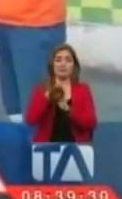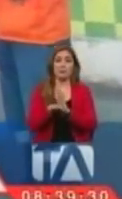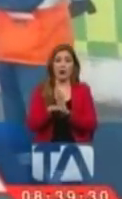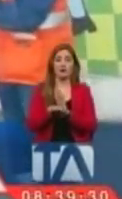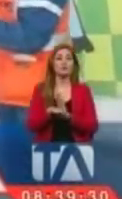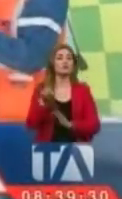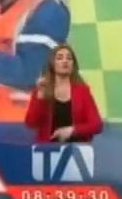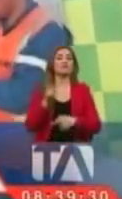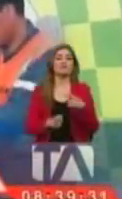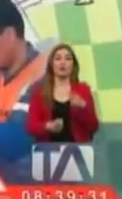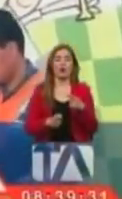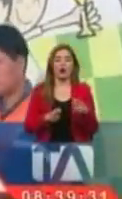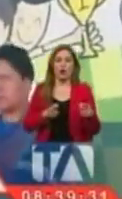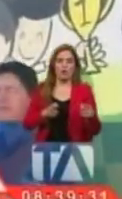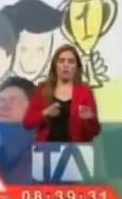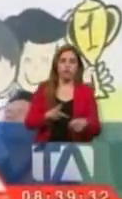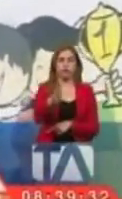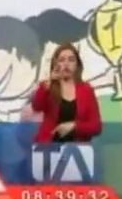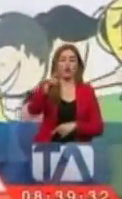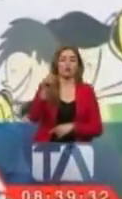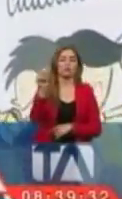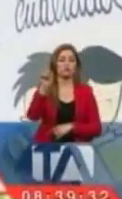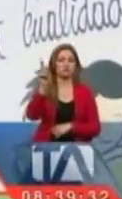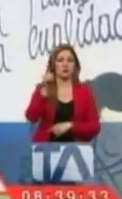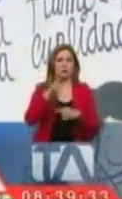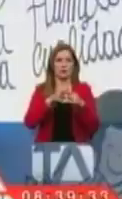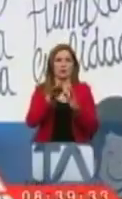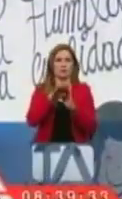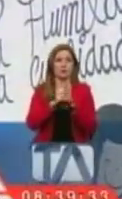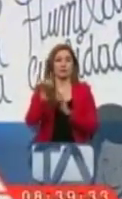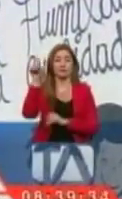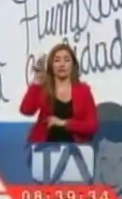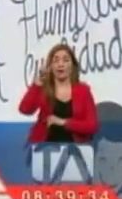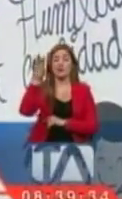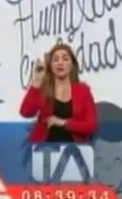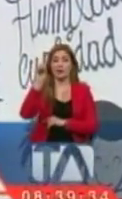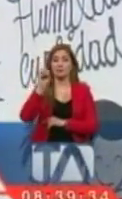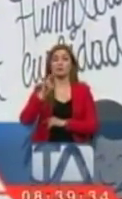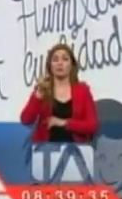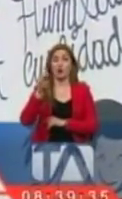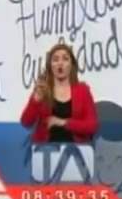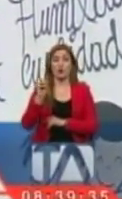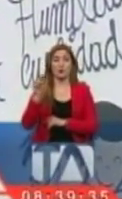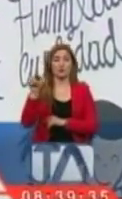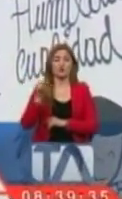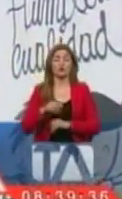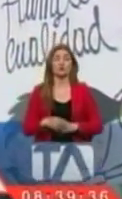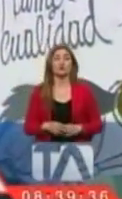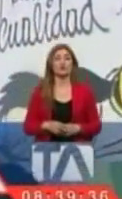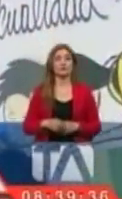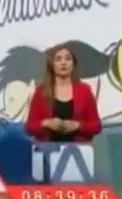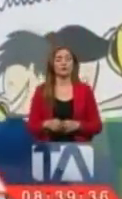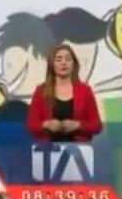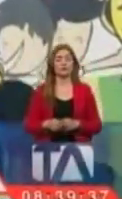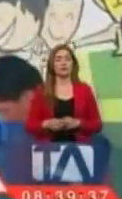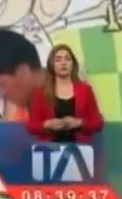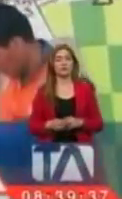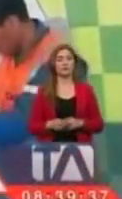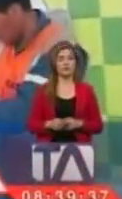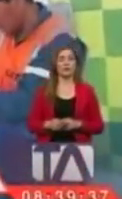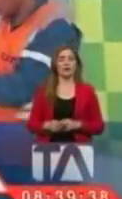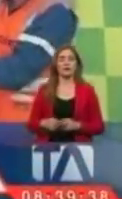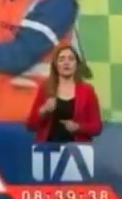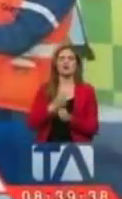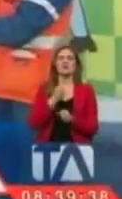que los conductores al pasar por una escuela deben bajar la velocidad a 20 kilómetros por hora para contarnos más detalles sobre los trabajos que se están realizando